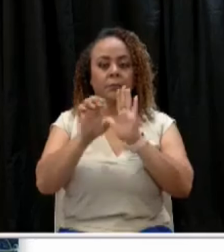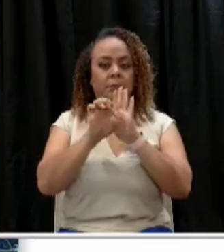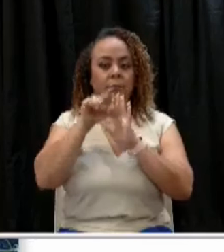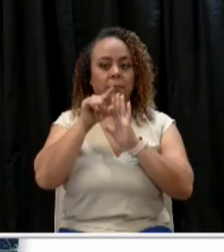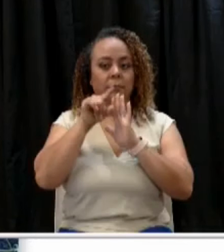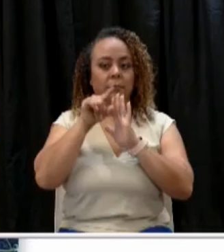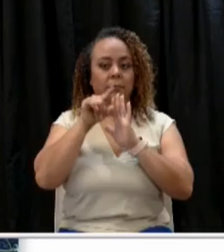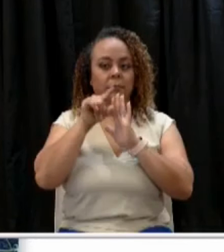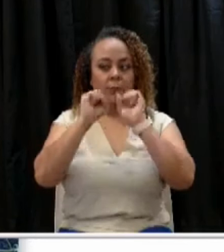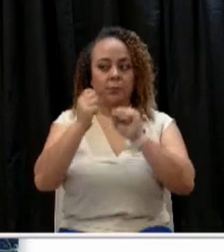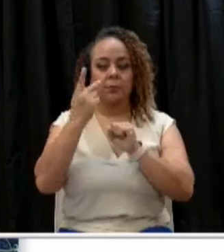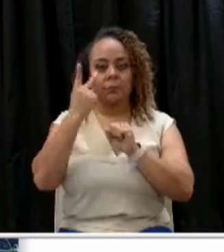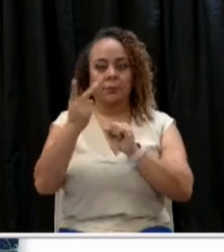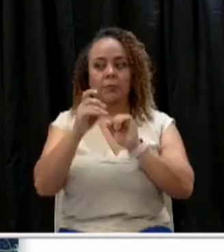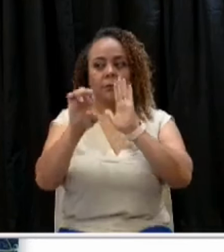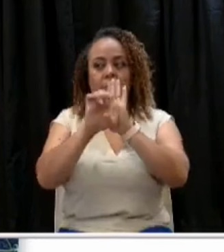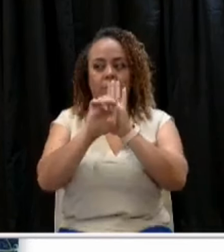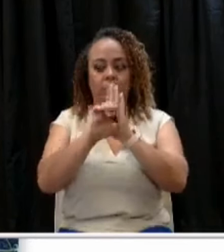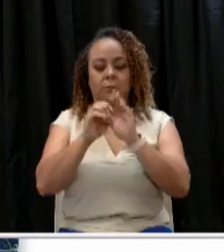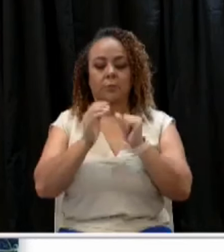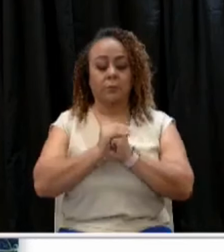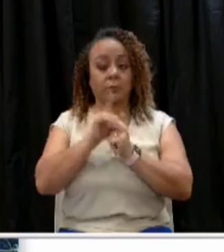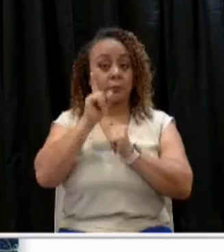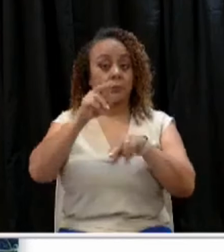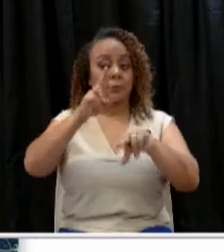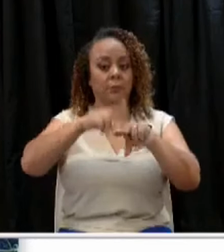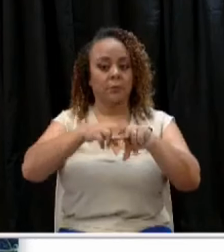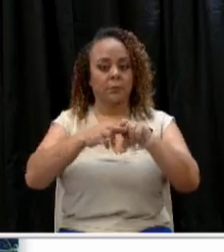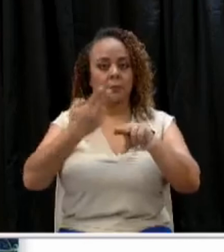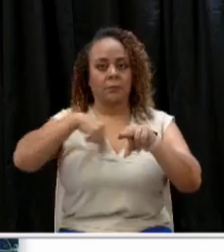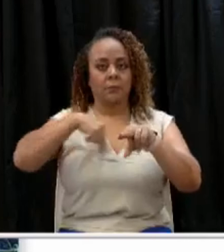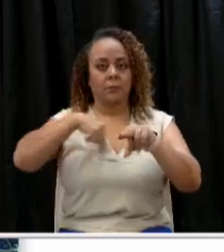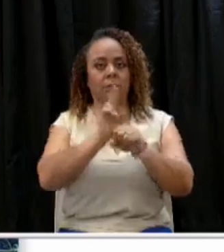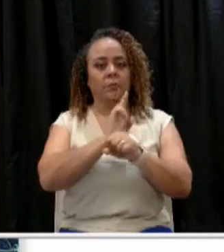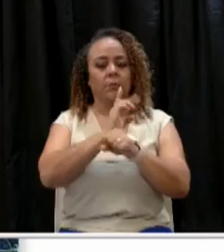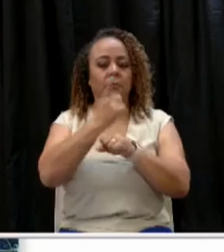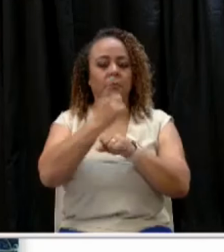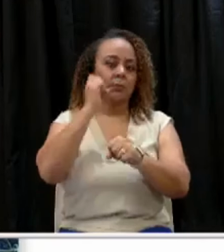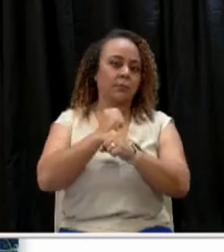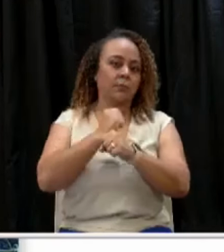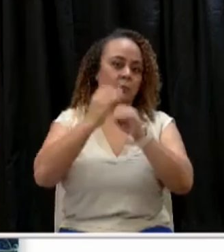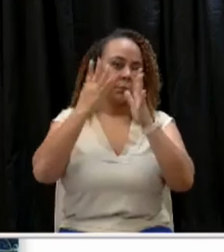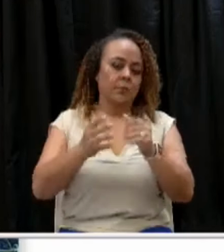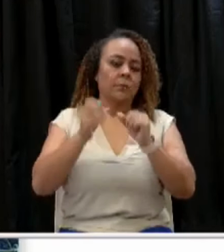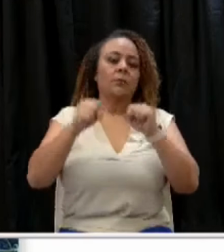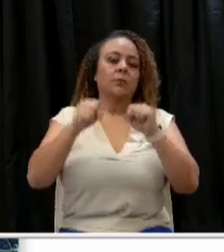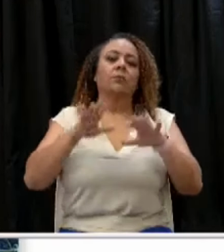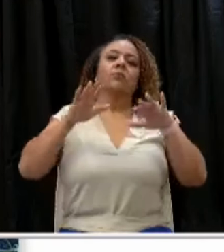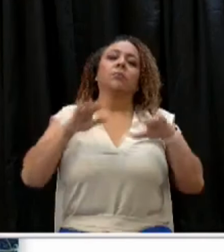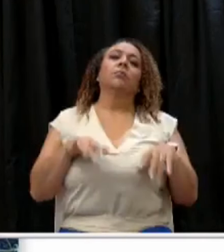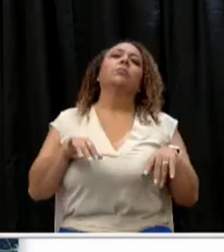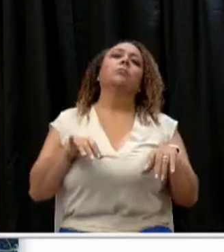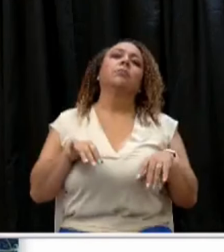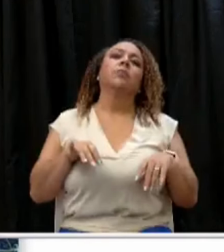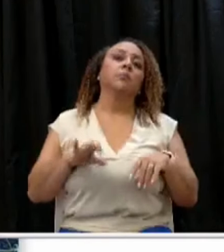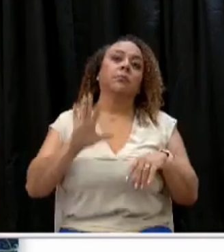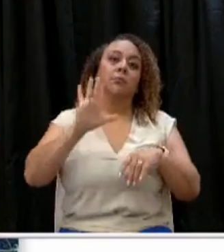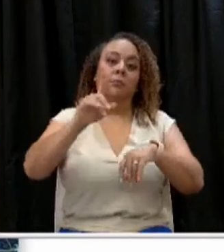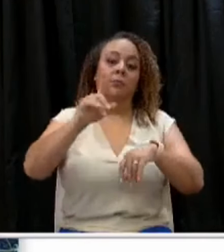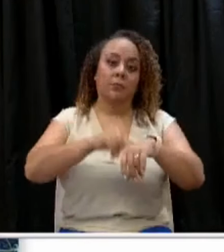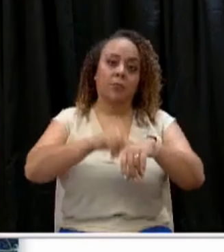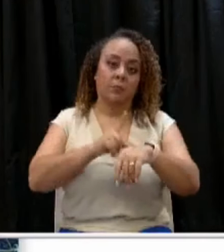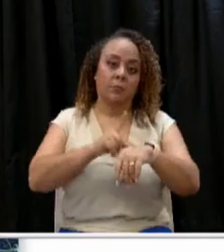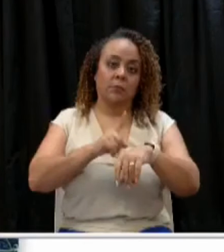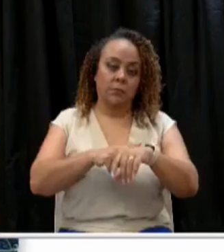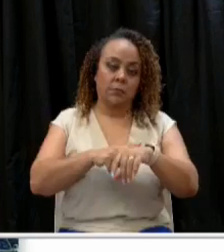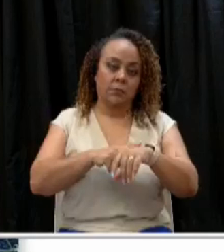se puede ver el ejemplo de uno de los asientos que utilizamos para que los trabajadores descansen en sus periodos